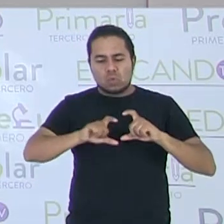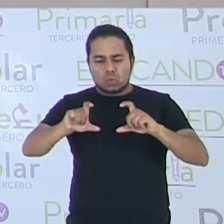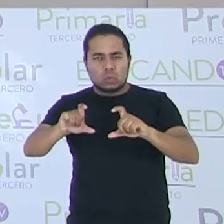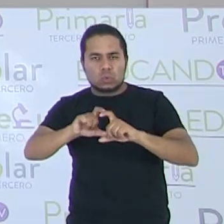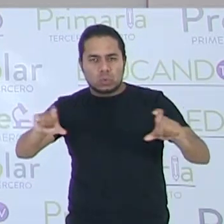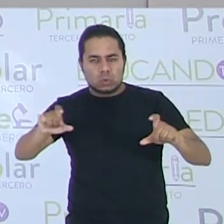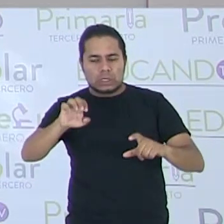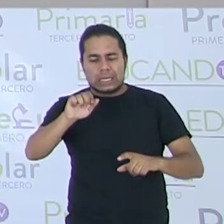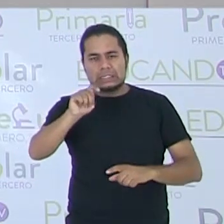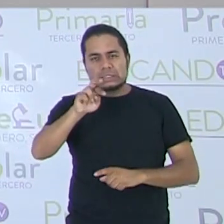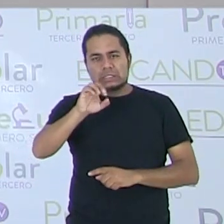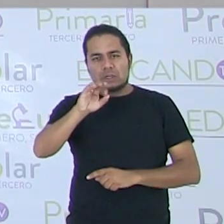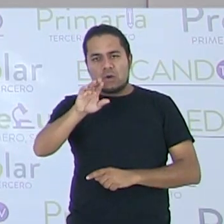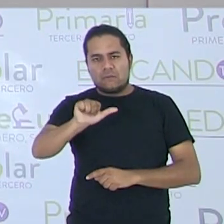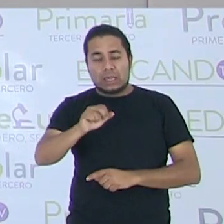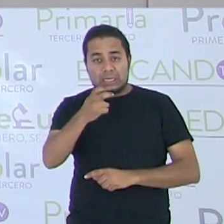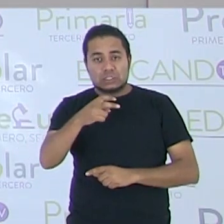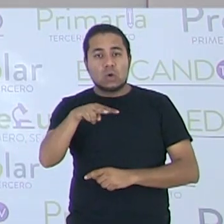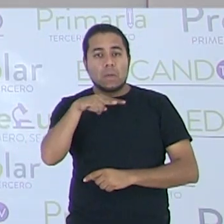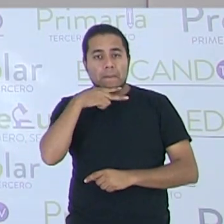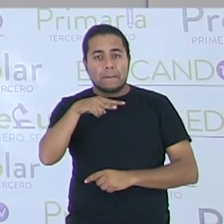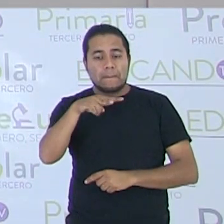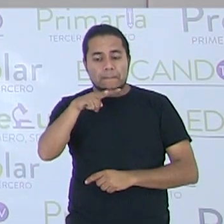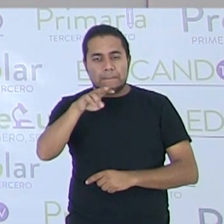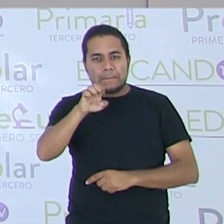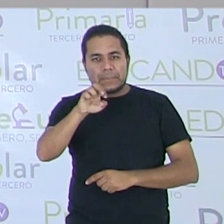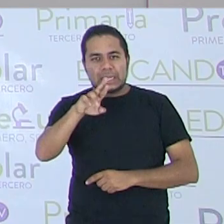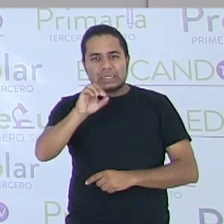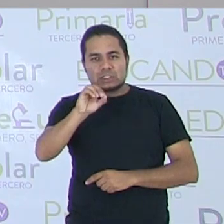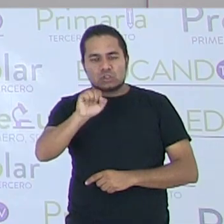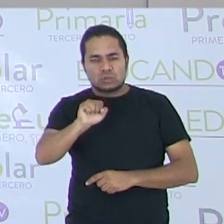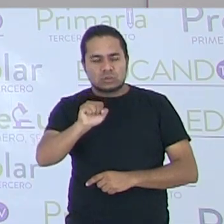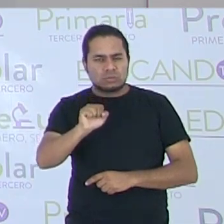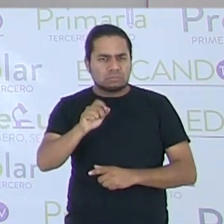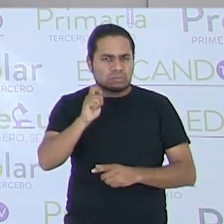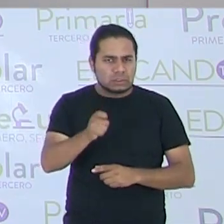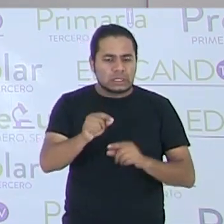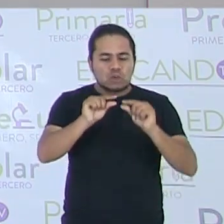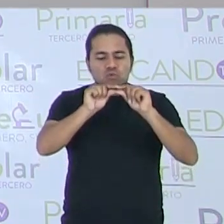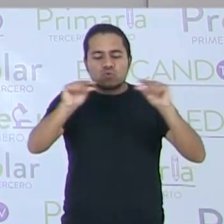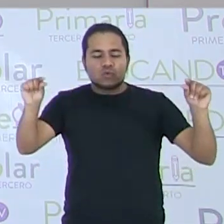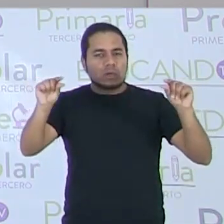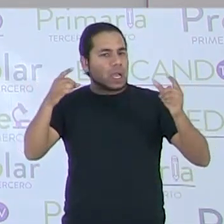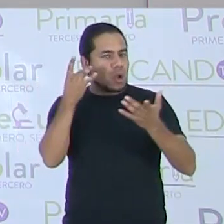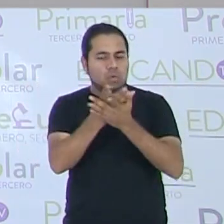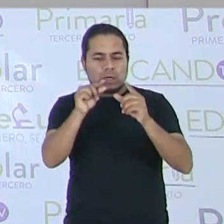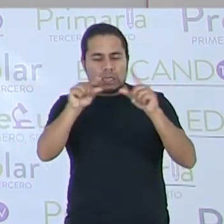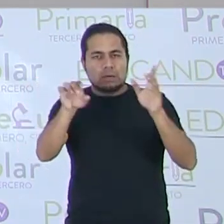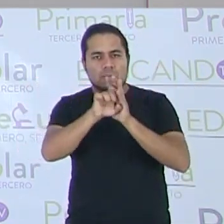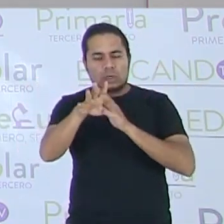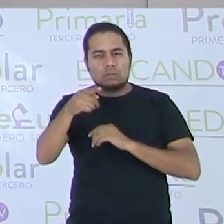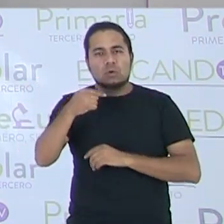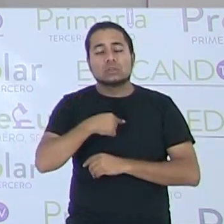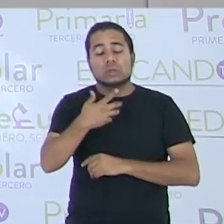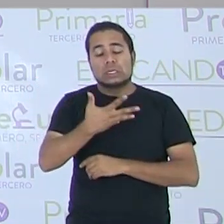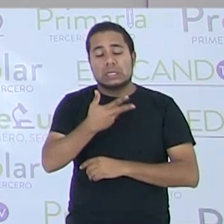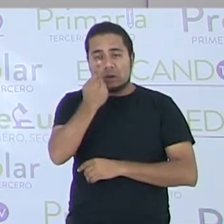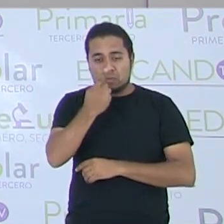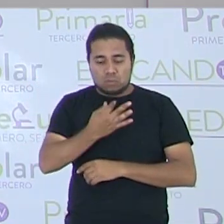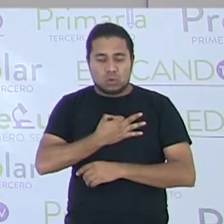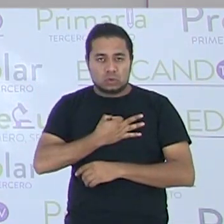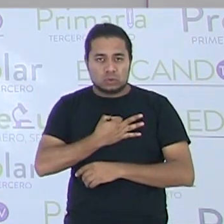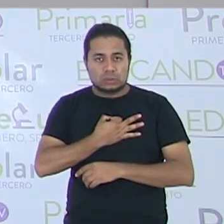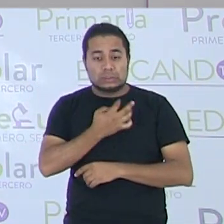poema. Pero eso no es un verso. Un verso es una línea. Por ejemplo, yo tenía un